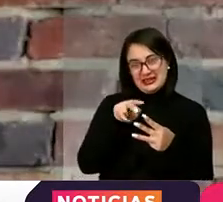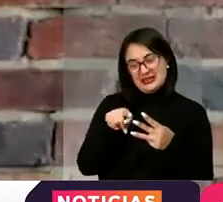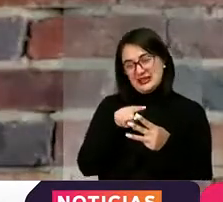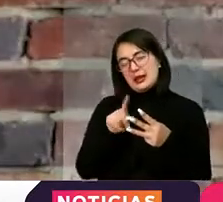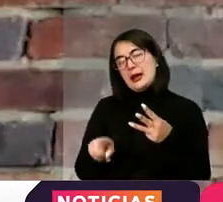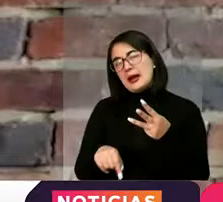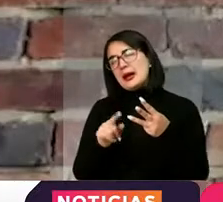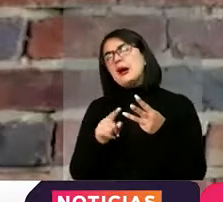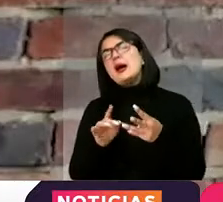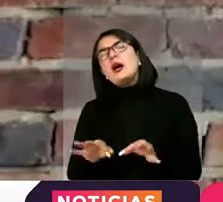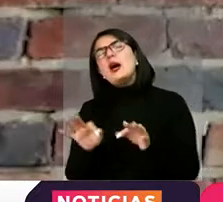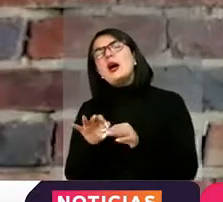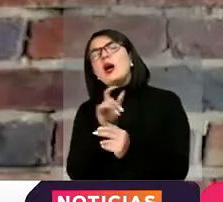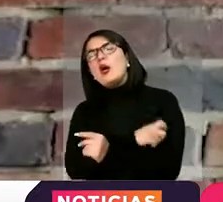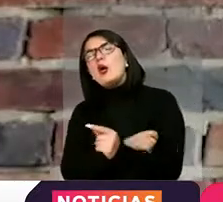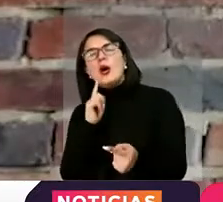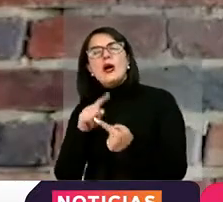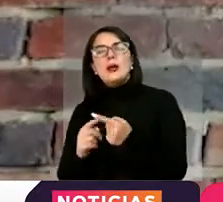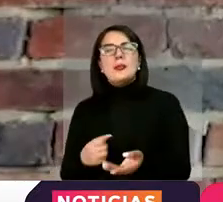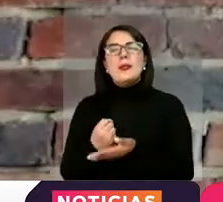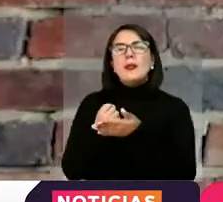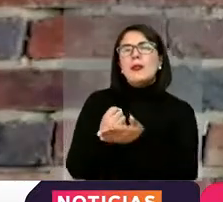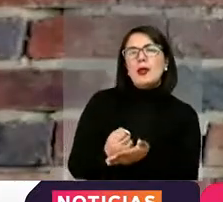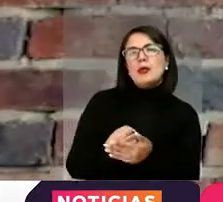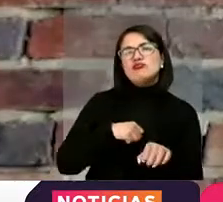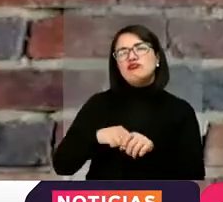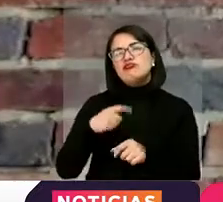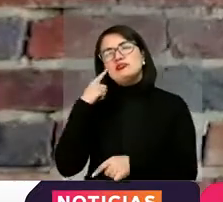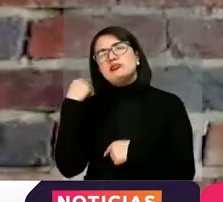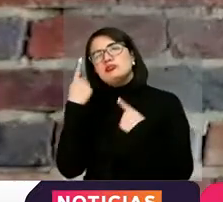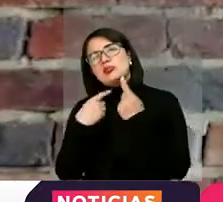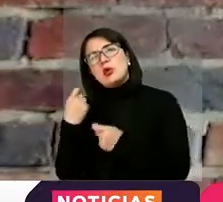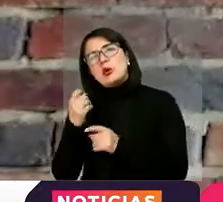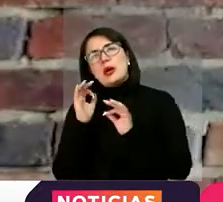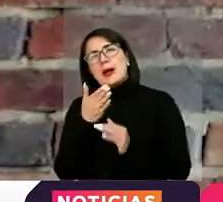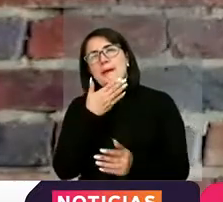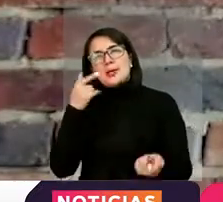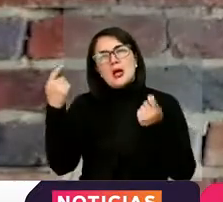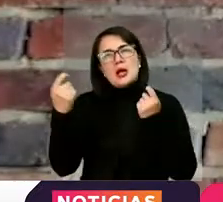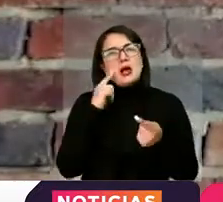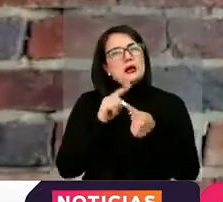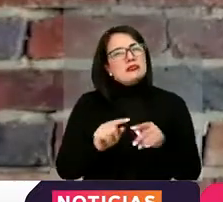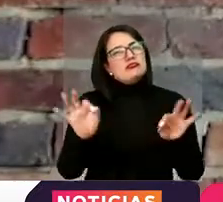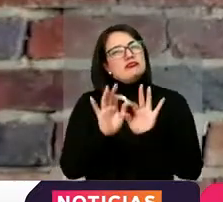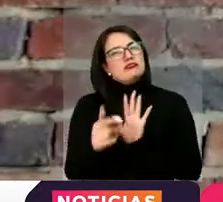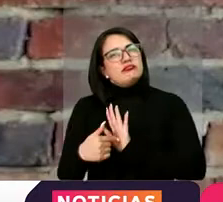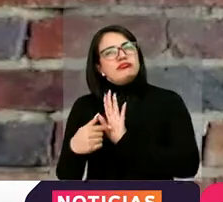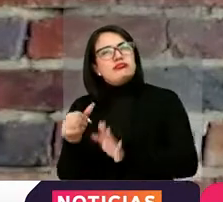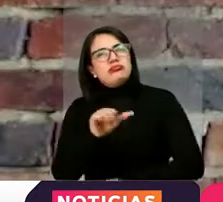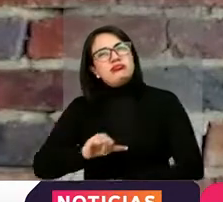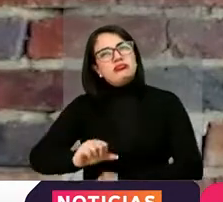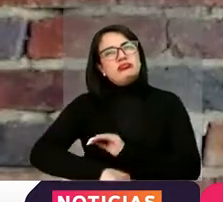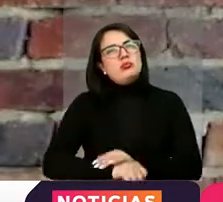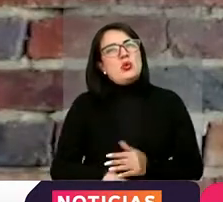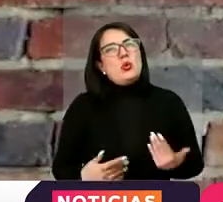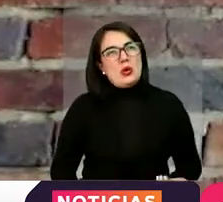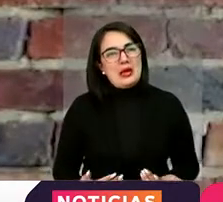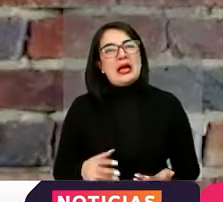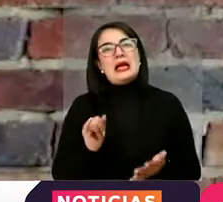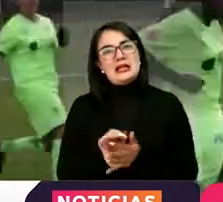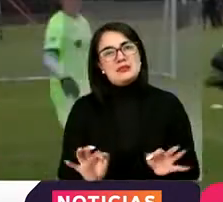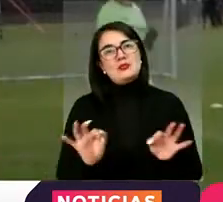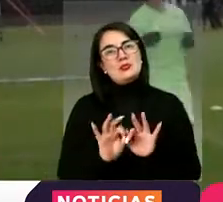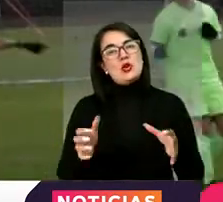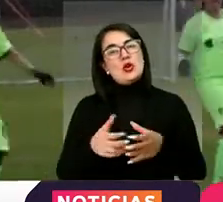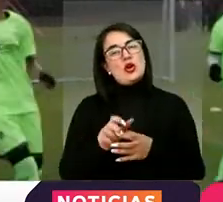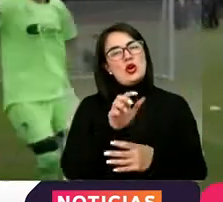nos va a ayudar un poco a seguir pensando cuál es la mejor forma de visibilizar el fútbol femenino. La idea es que este comité está